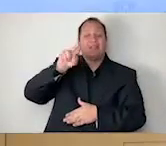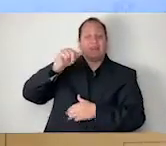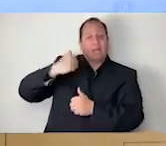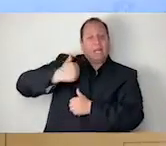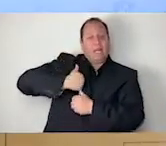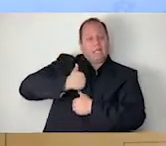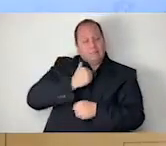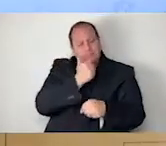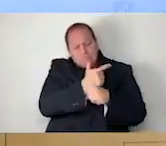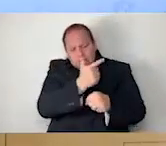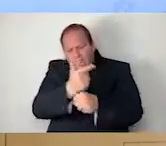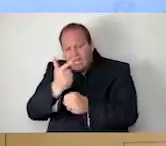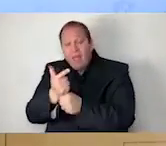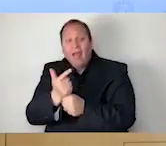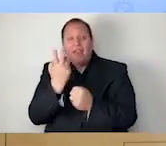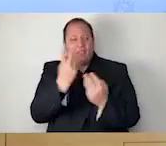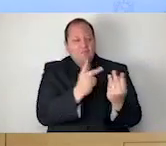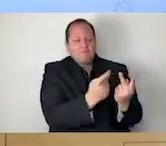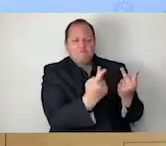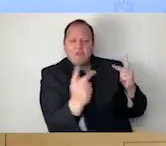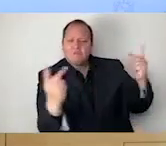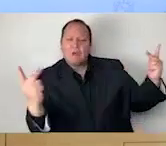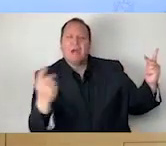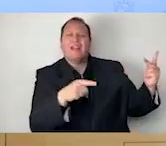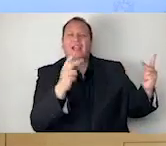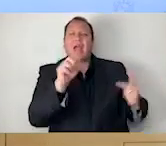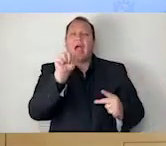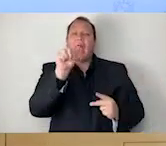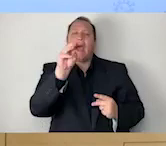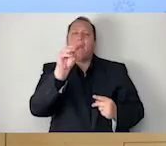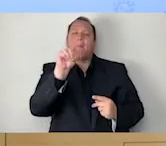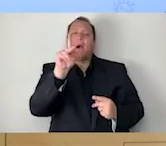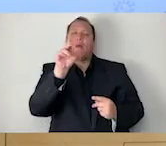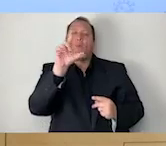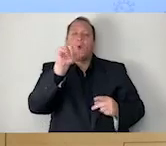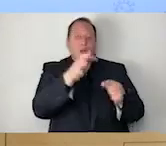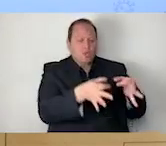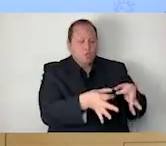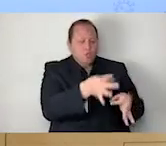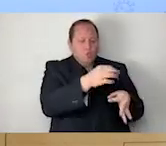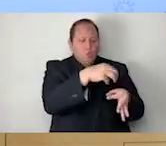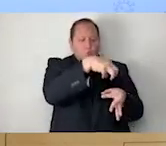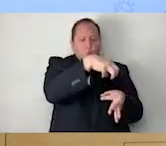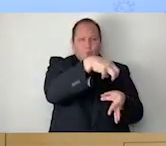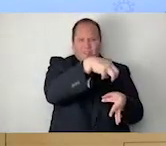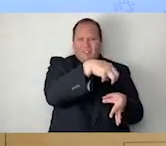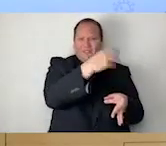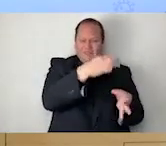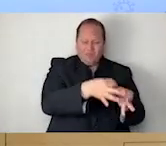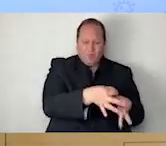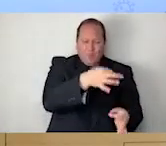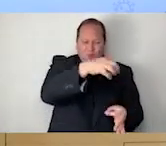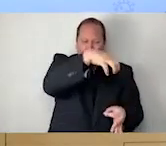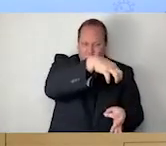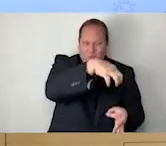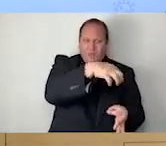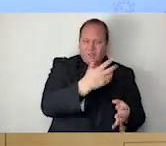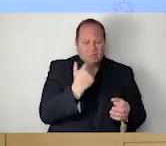sedena detectó tres plantíos en ese nada de amapolas fueron éste